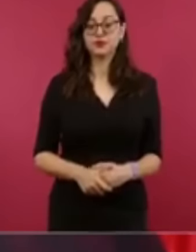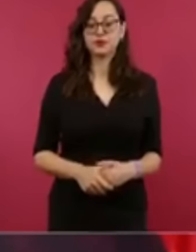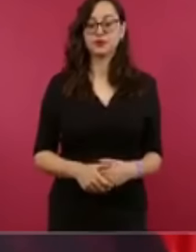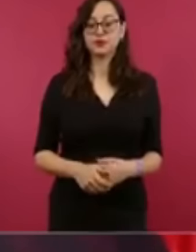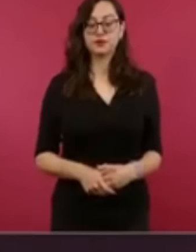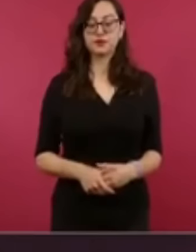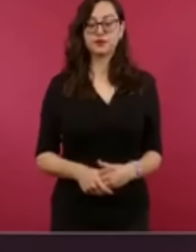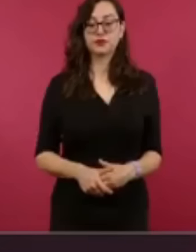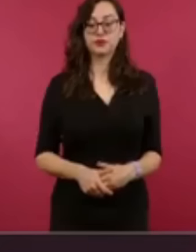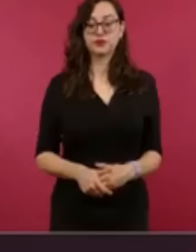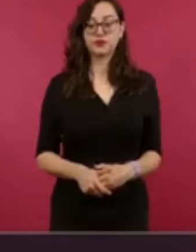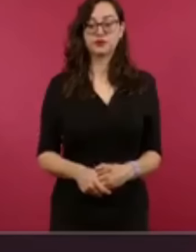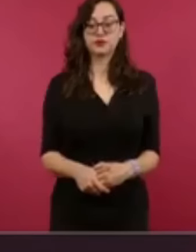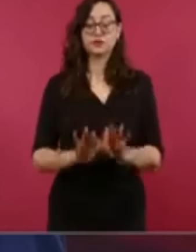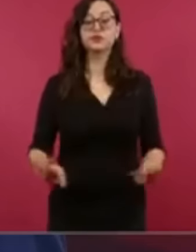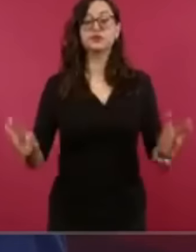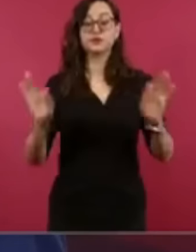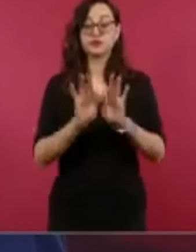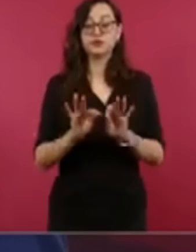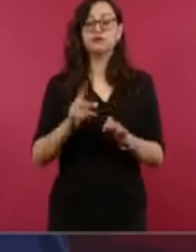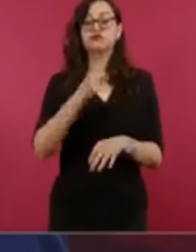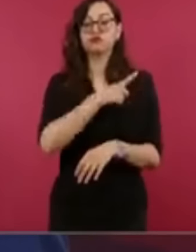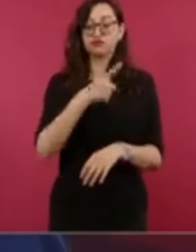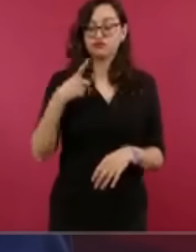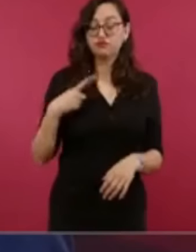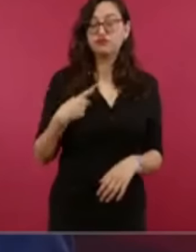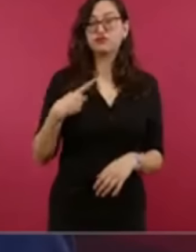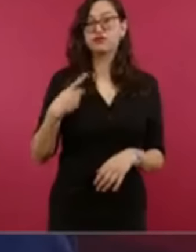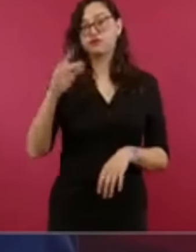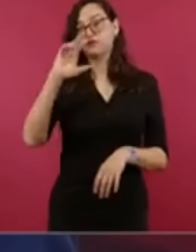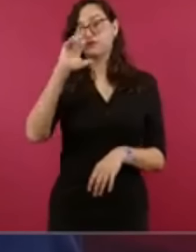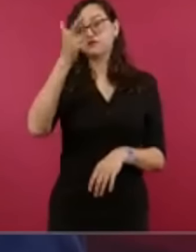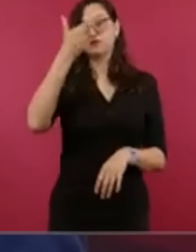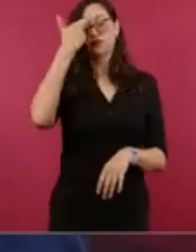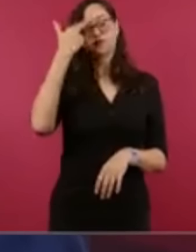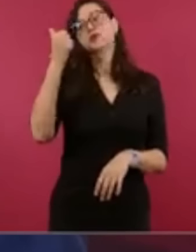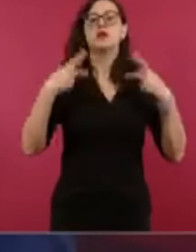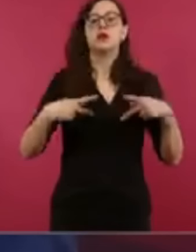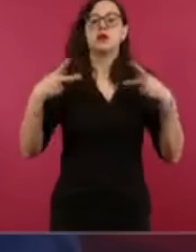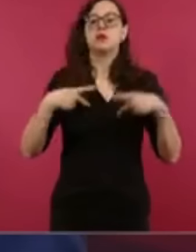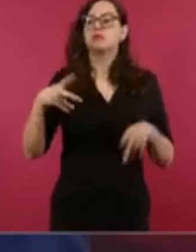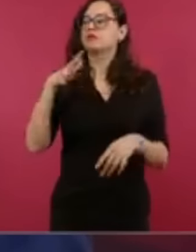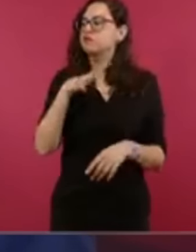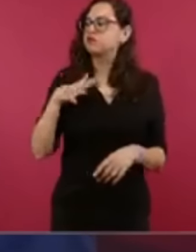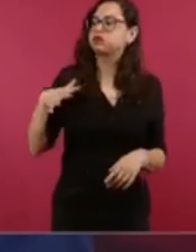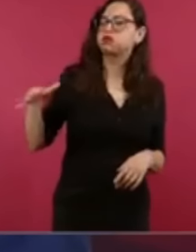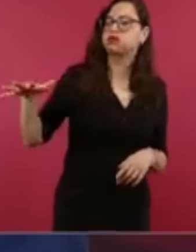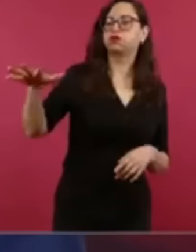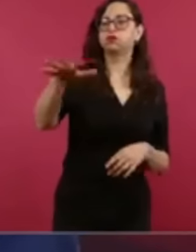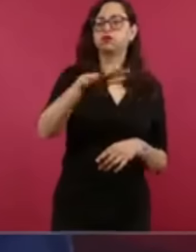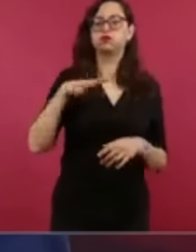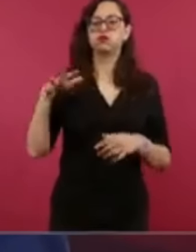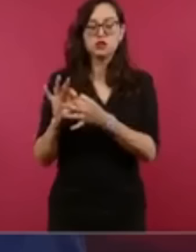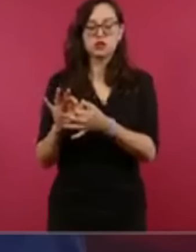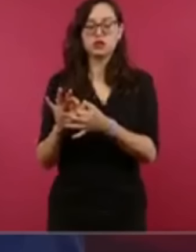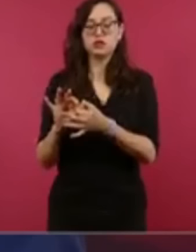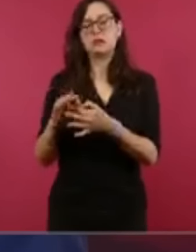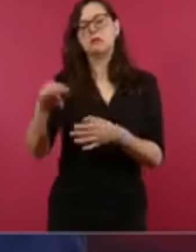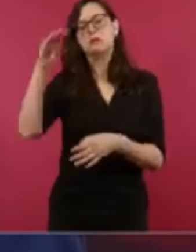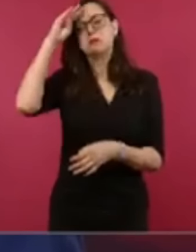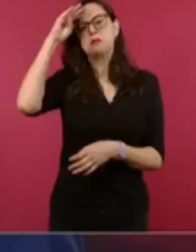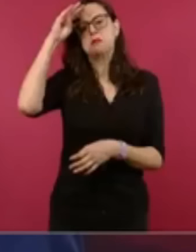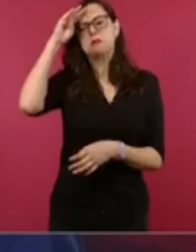dejar de tomar en cuenta al pueblo, no hacerlo a un lado, no pensar que no existe o